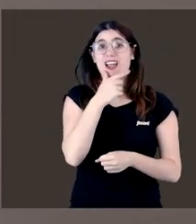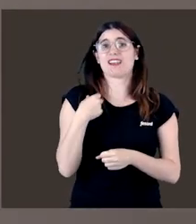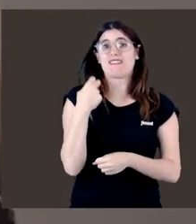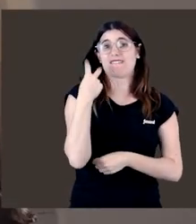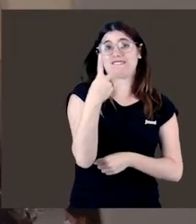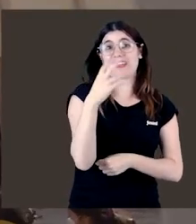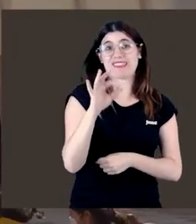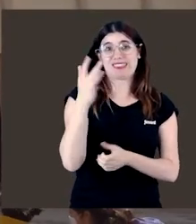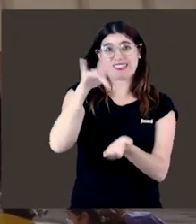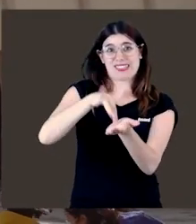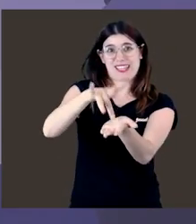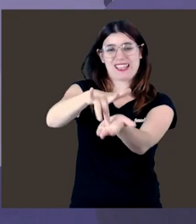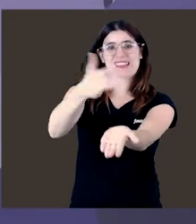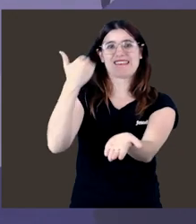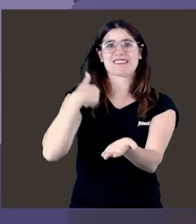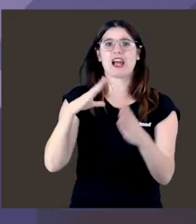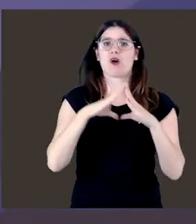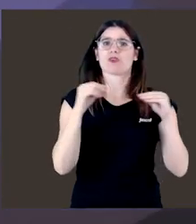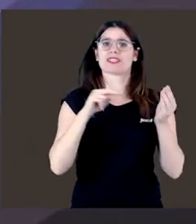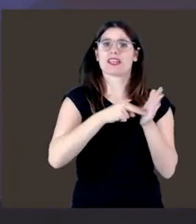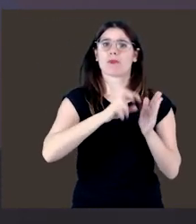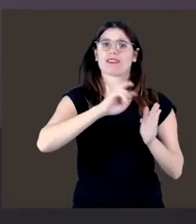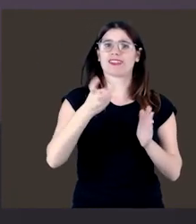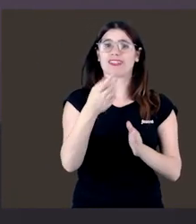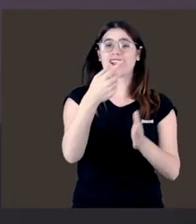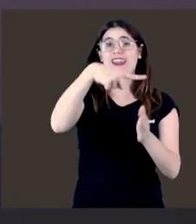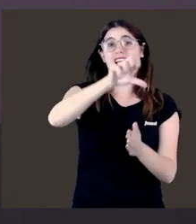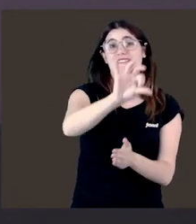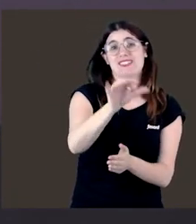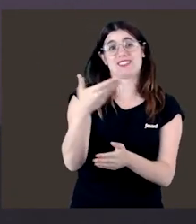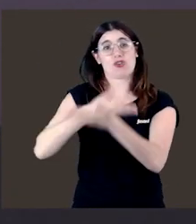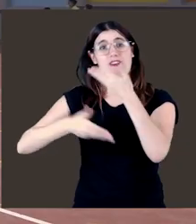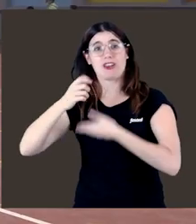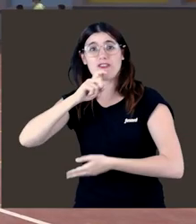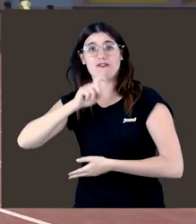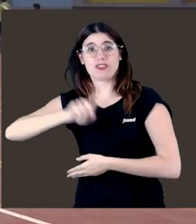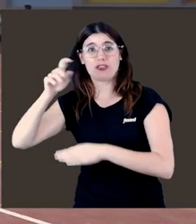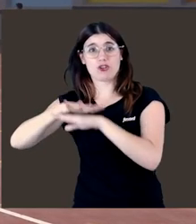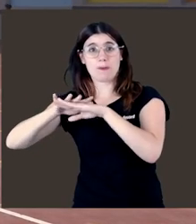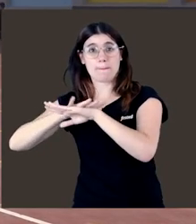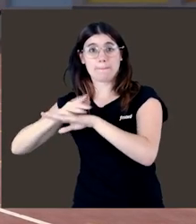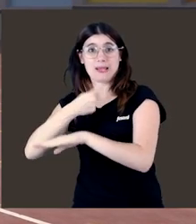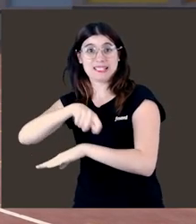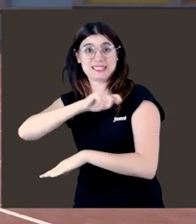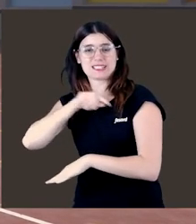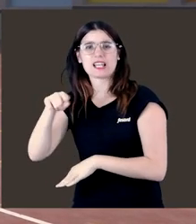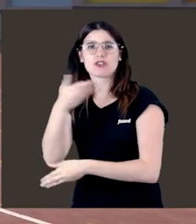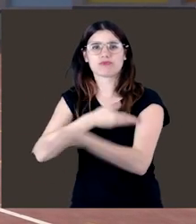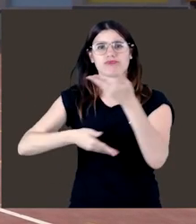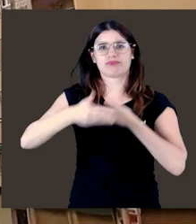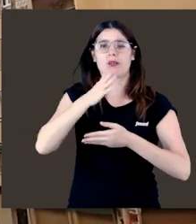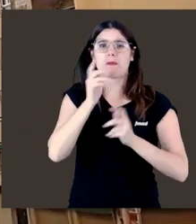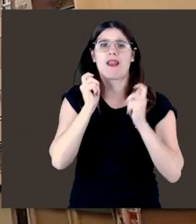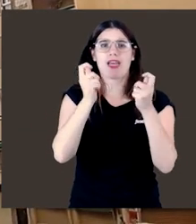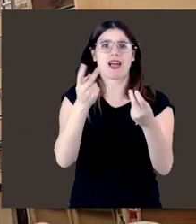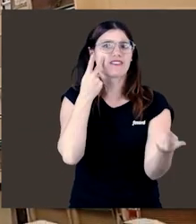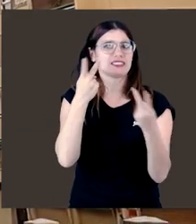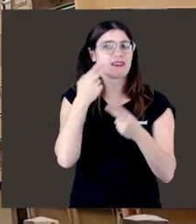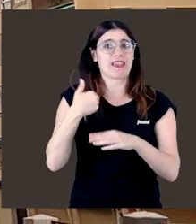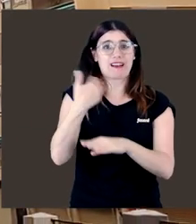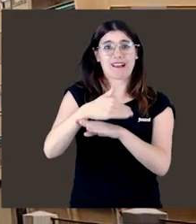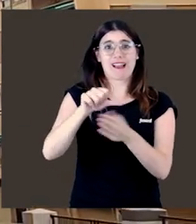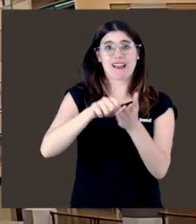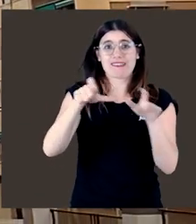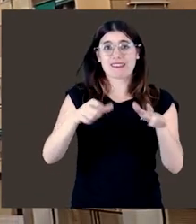vigésima parada de una ruta con la que la UPV y las naves, con la colaboración de la FECI y del Ministerio de Ciencia e Innovación, están contribuyendo a visibilizar en